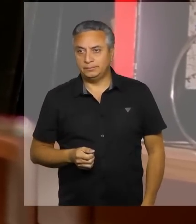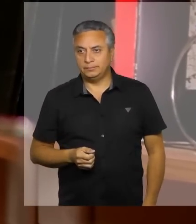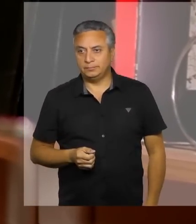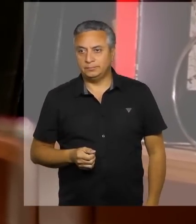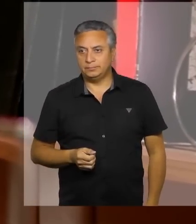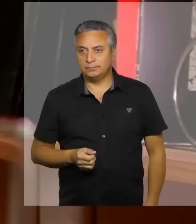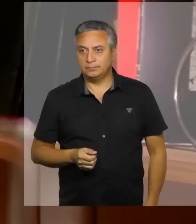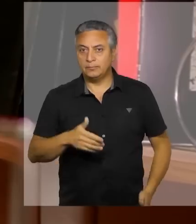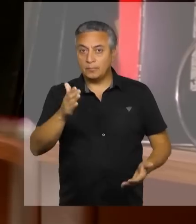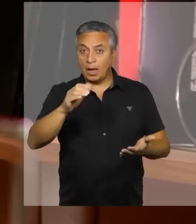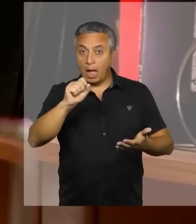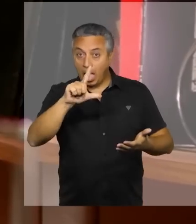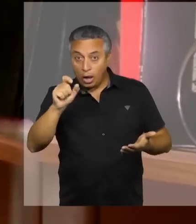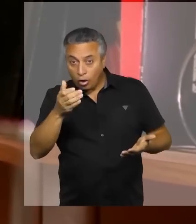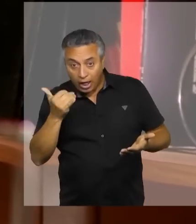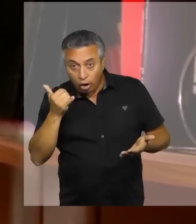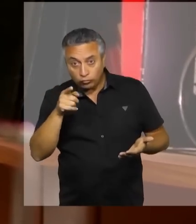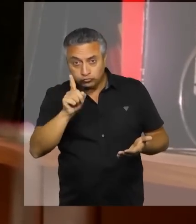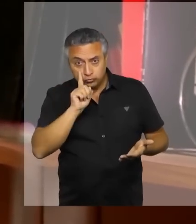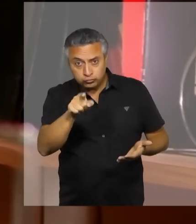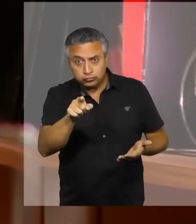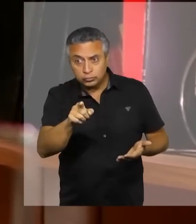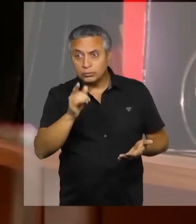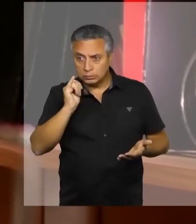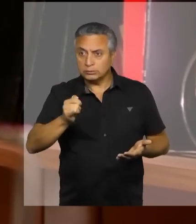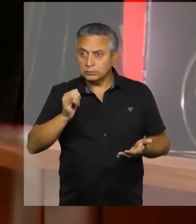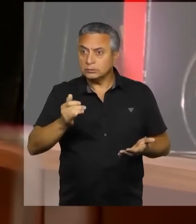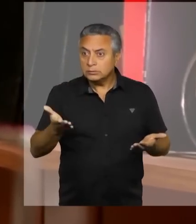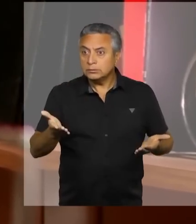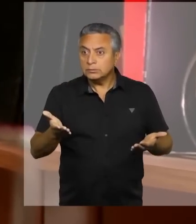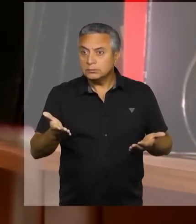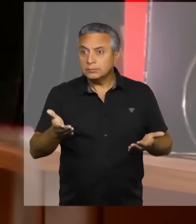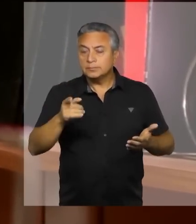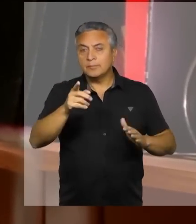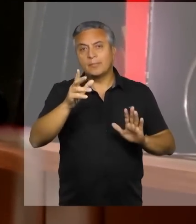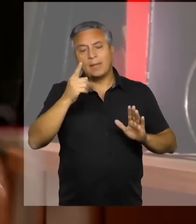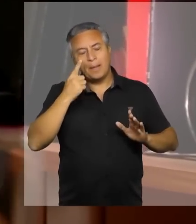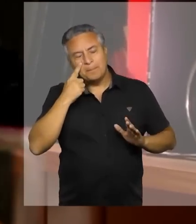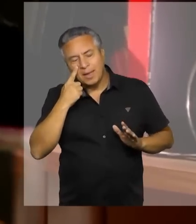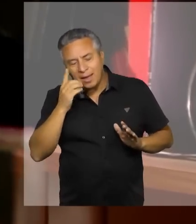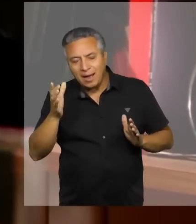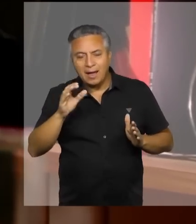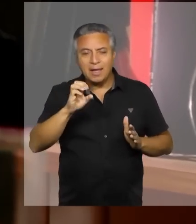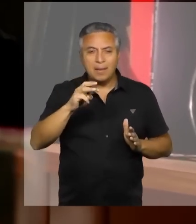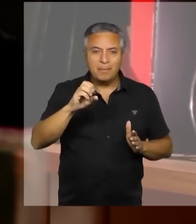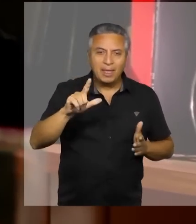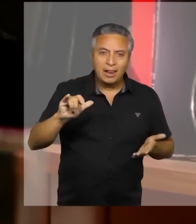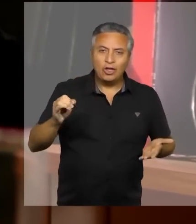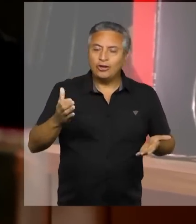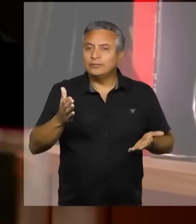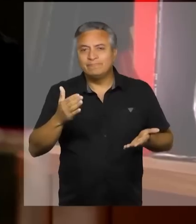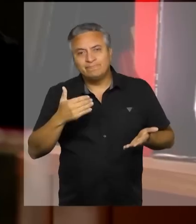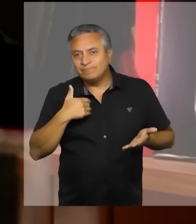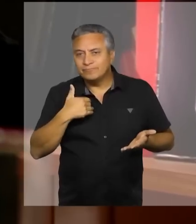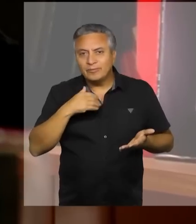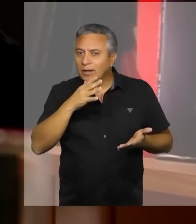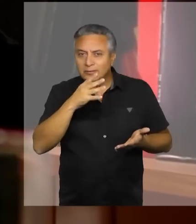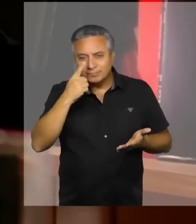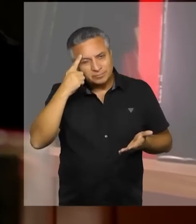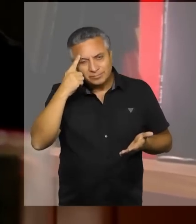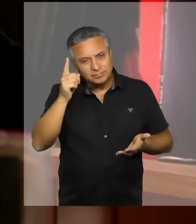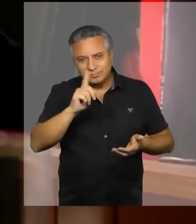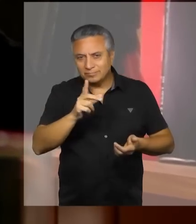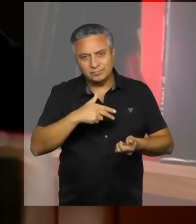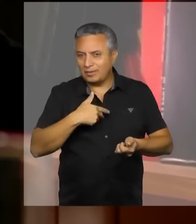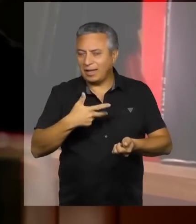¿Ah? ¿Aló? ¿Sigues ahí? Sí, aquí estoy. Mira, Emilio, yo no tengo considerado hacerme la